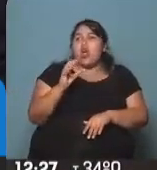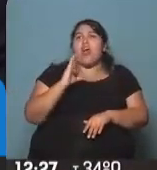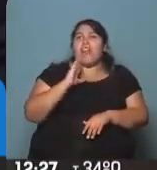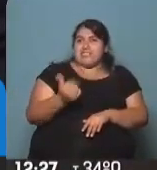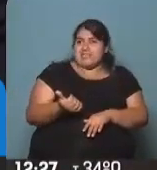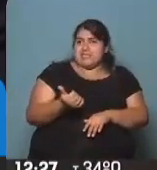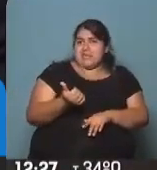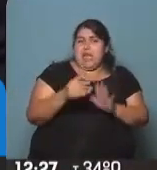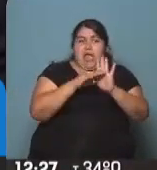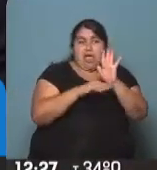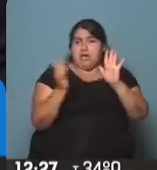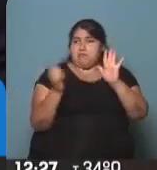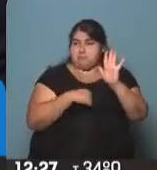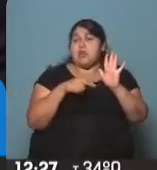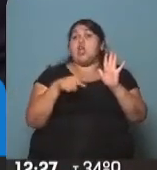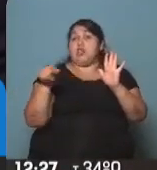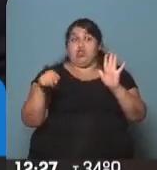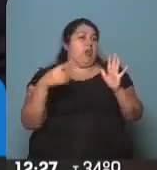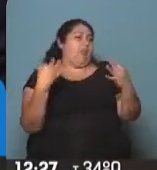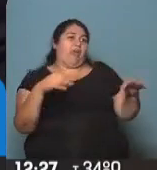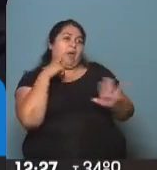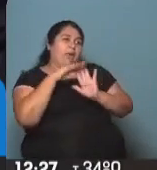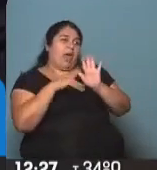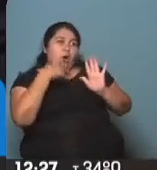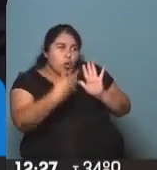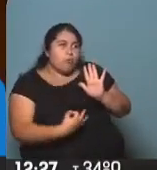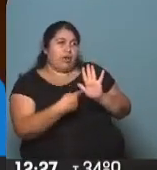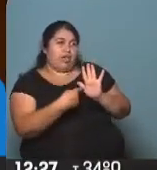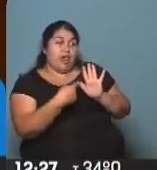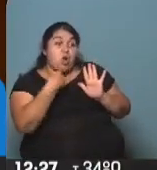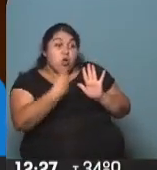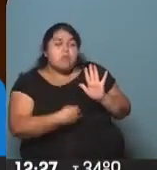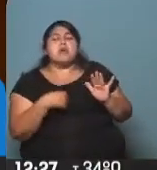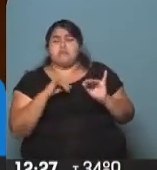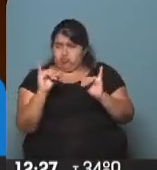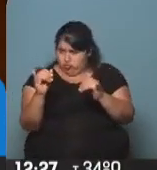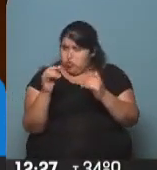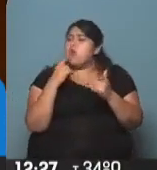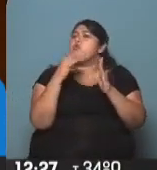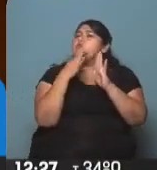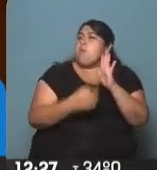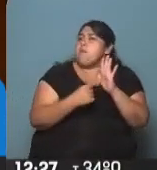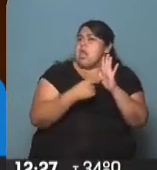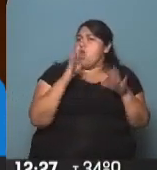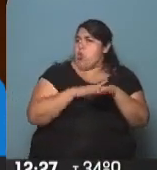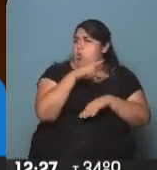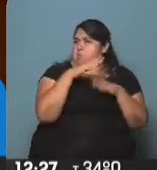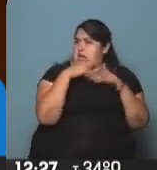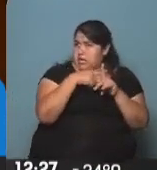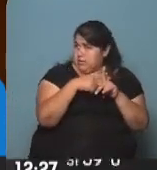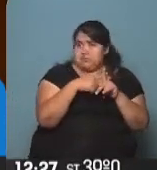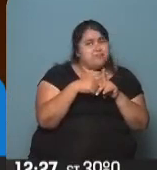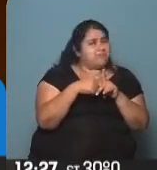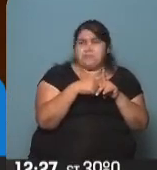se va a terminar cumpliendo porque esto avanza y se va a poder parar. Pero para cumplirlo, Sí. digo yo, no es solo un problema de la Iglesia. Sí. Un juez